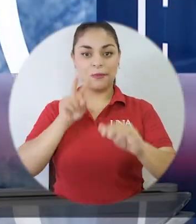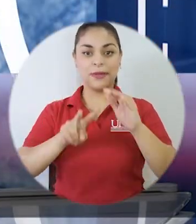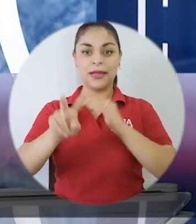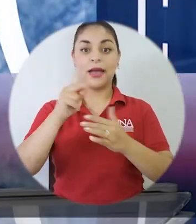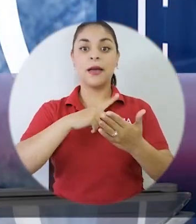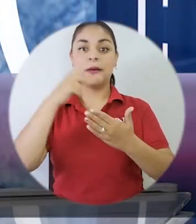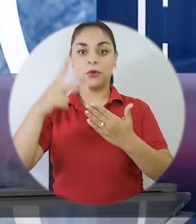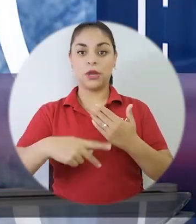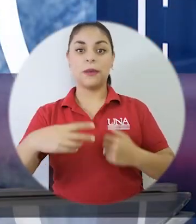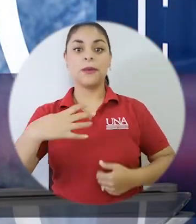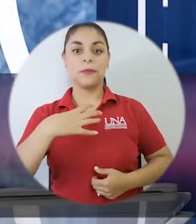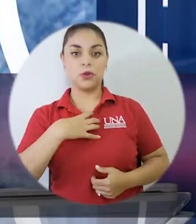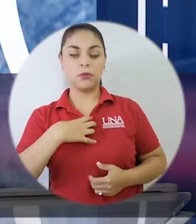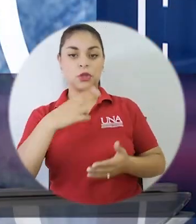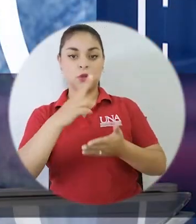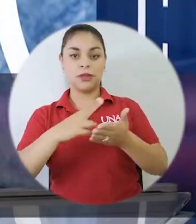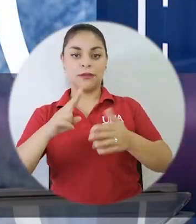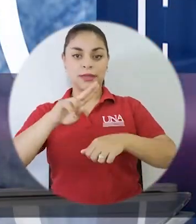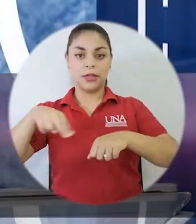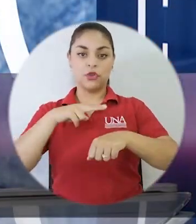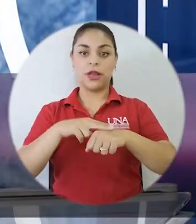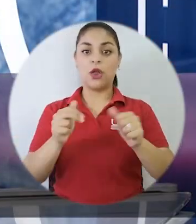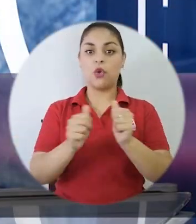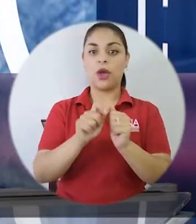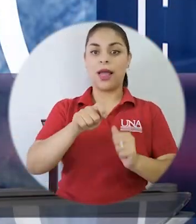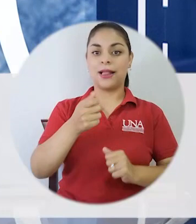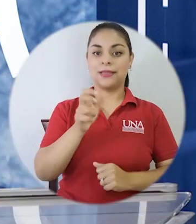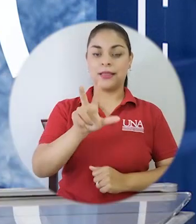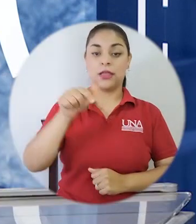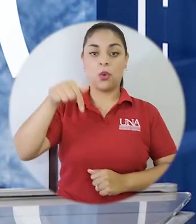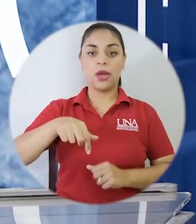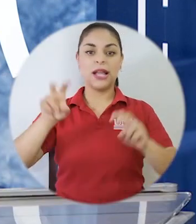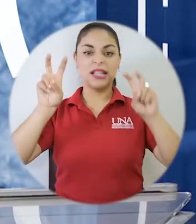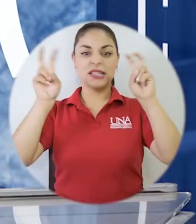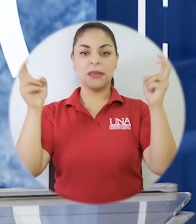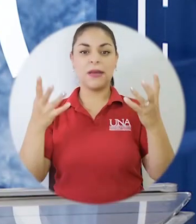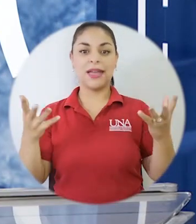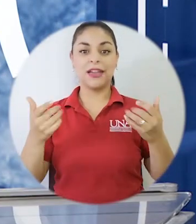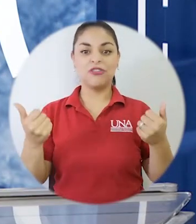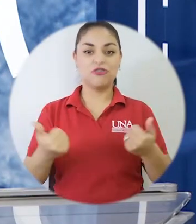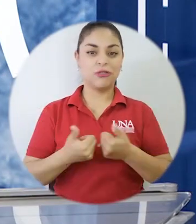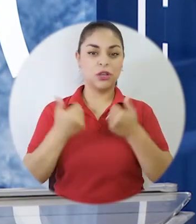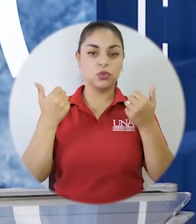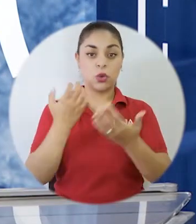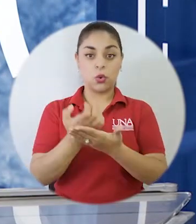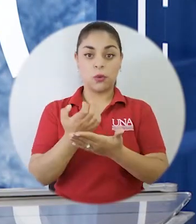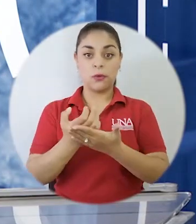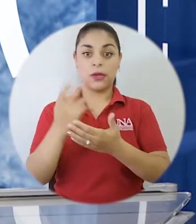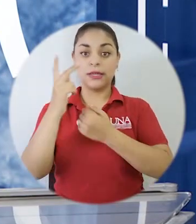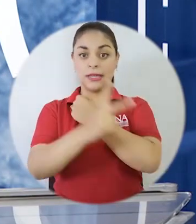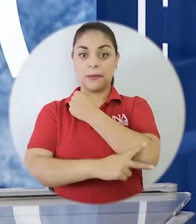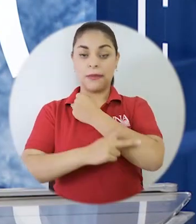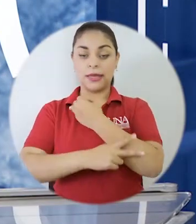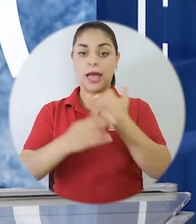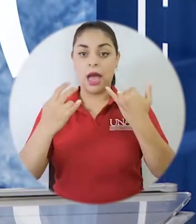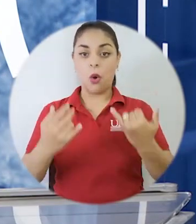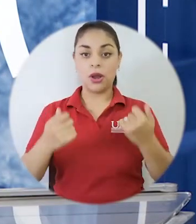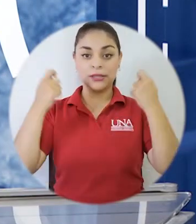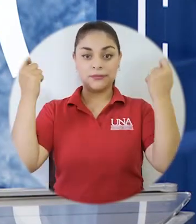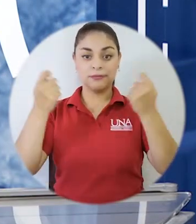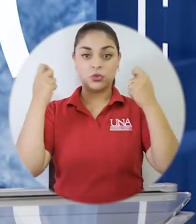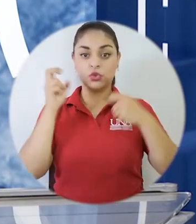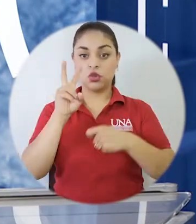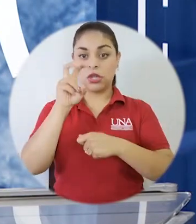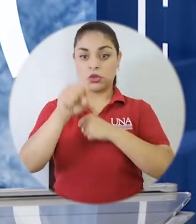Regresa usted a Una Mirada, el programa de la Universidad Nacional y del CINAR S.A., hoy con el tema de los retos económicos del país en el marco